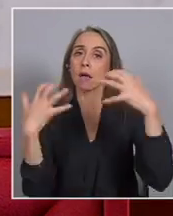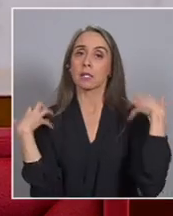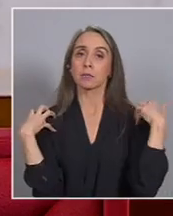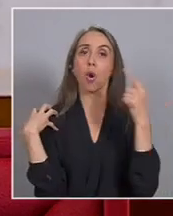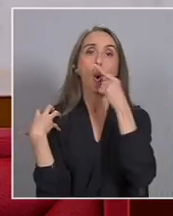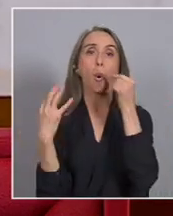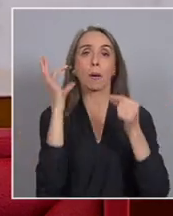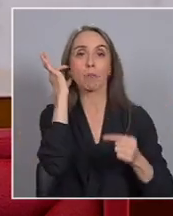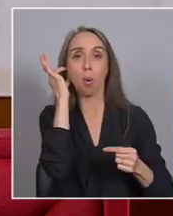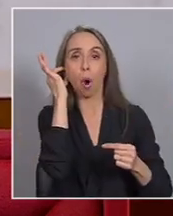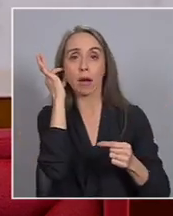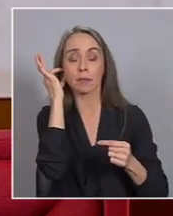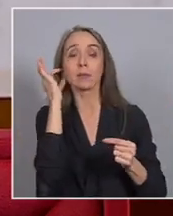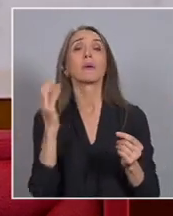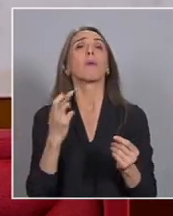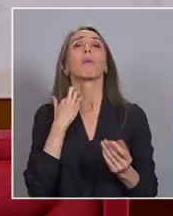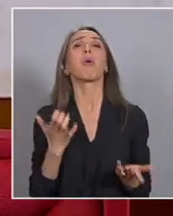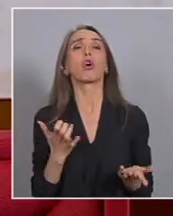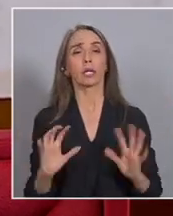Porque